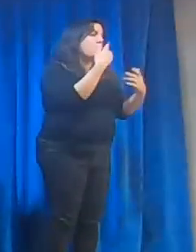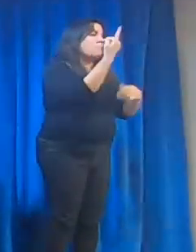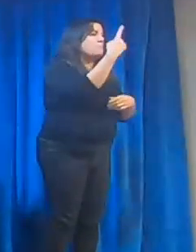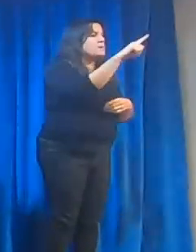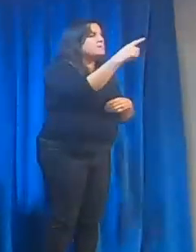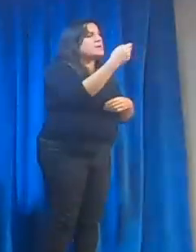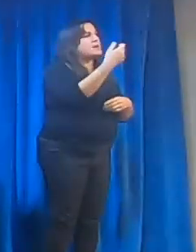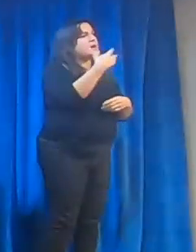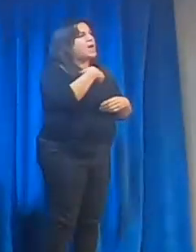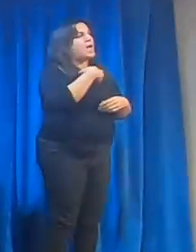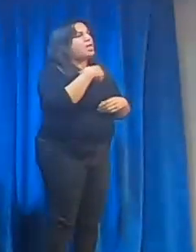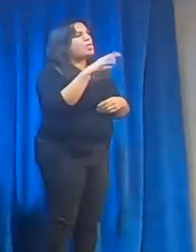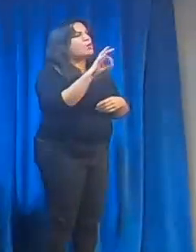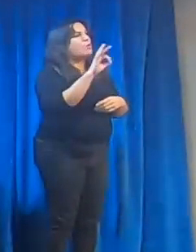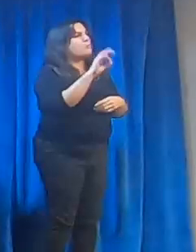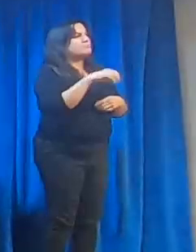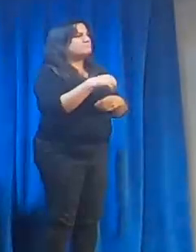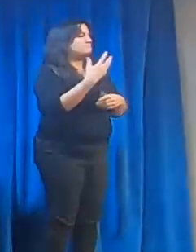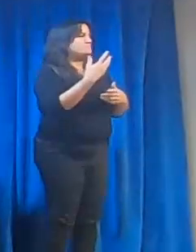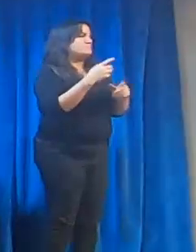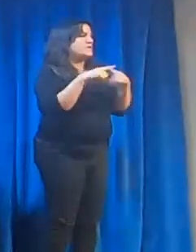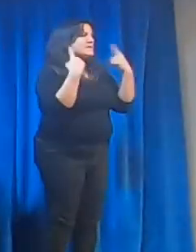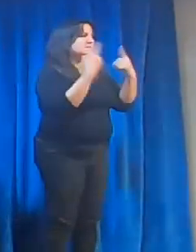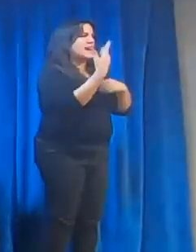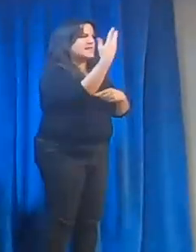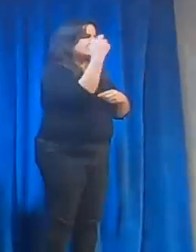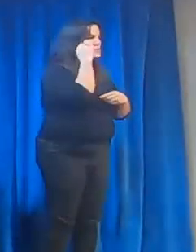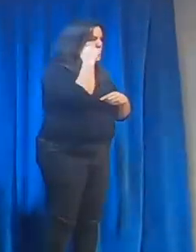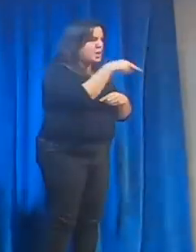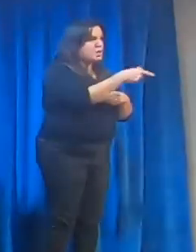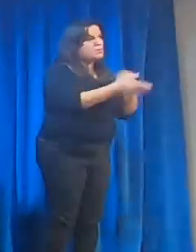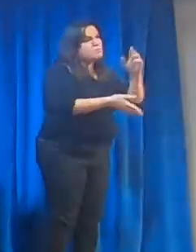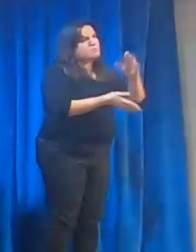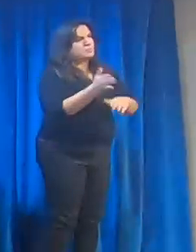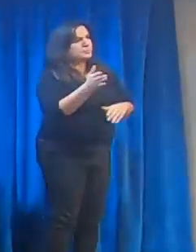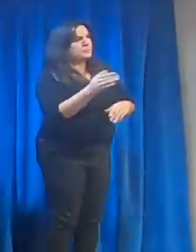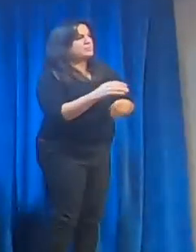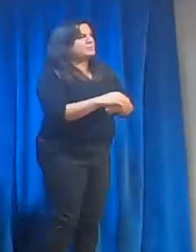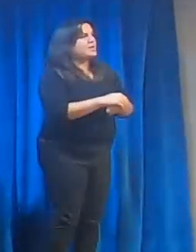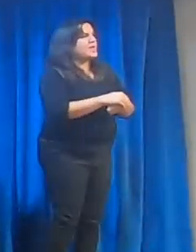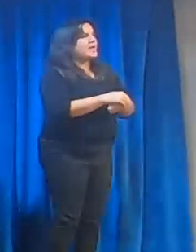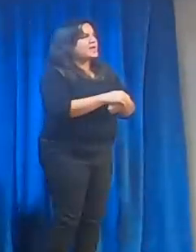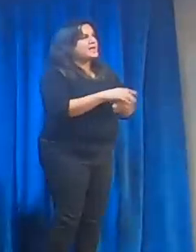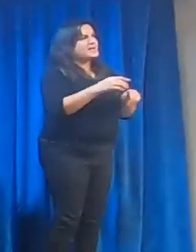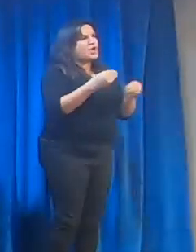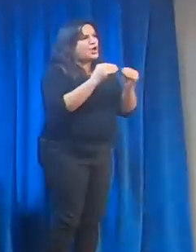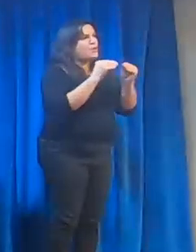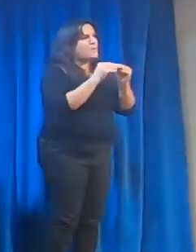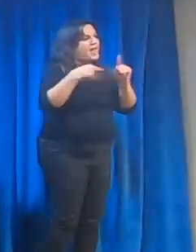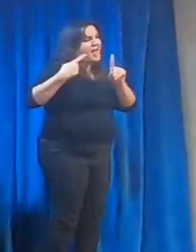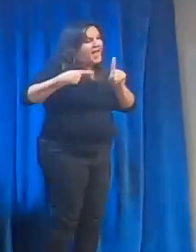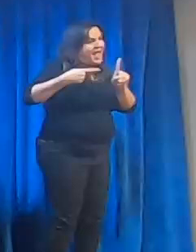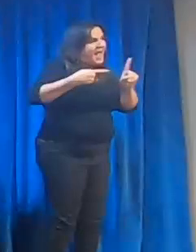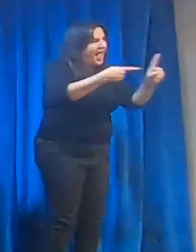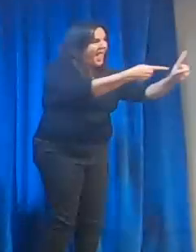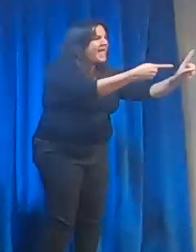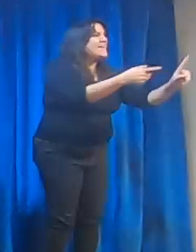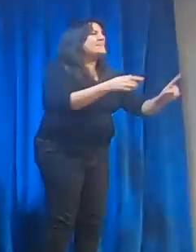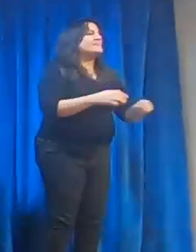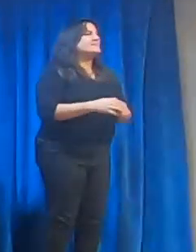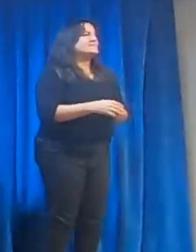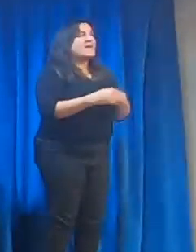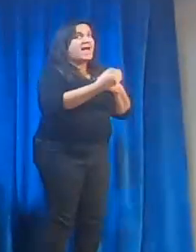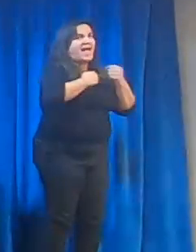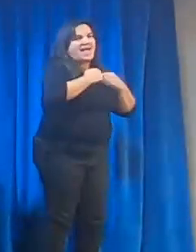sala de cinco, sale corriendo, y hay un compañero o una compañera que lo persigue atrás. Él se da cuenta en un momento que lo persigue y